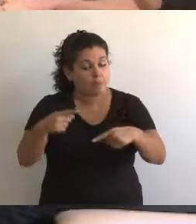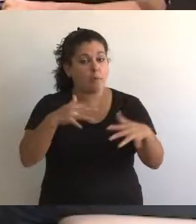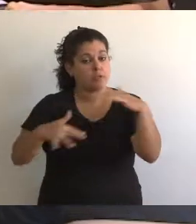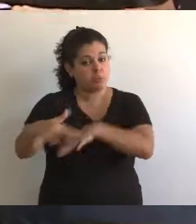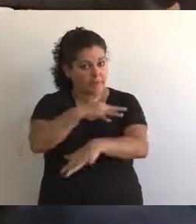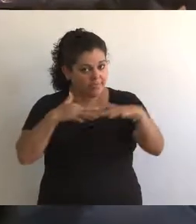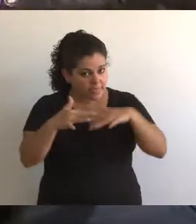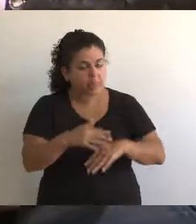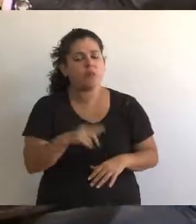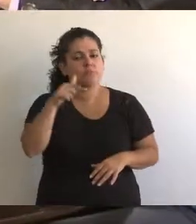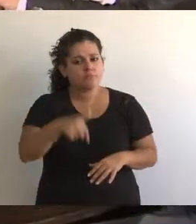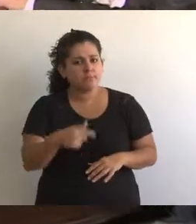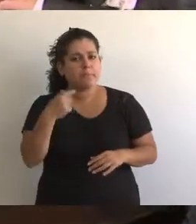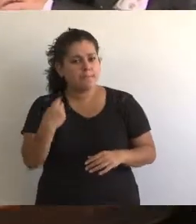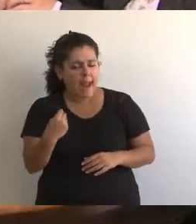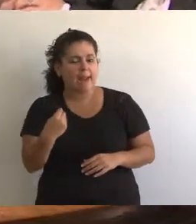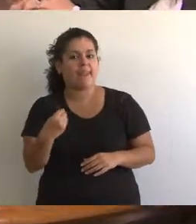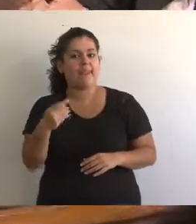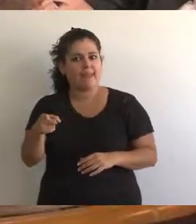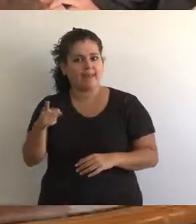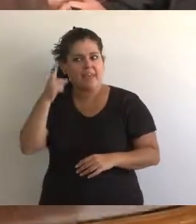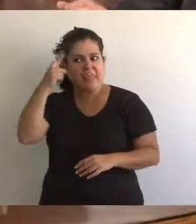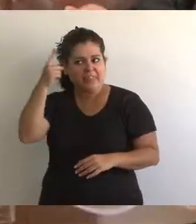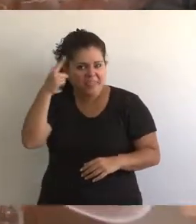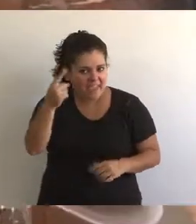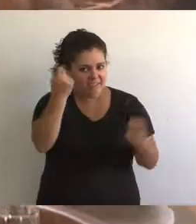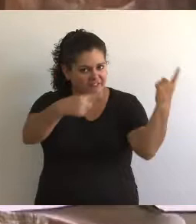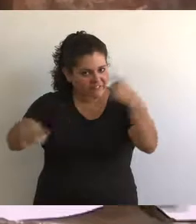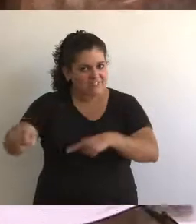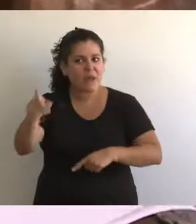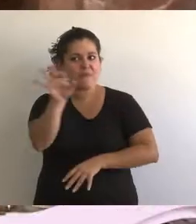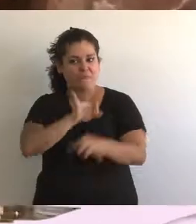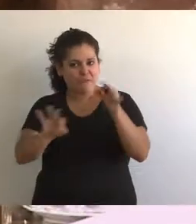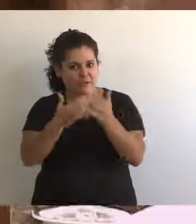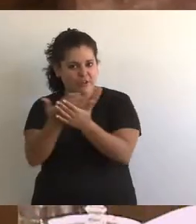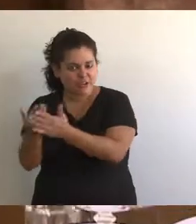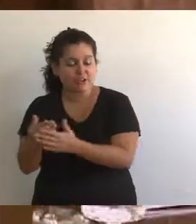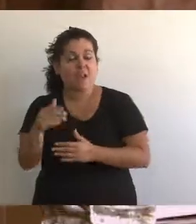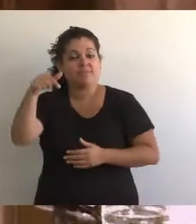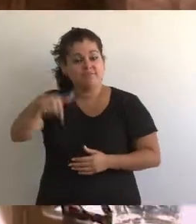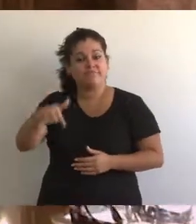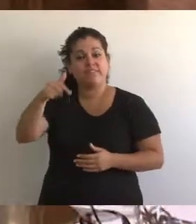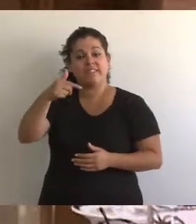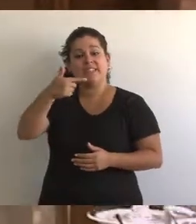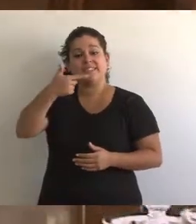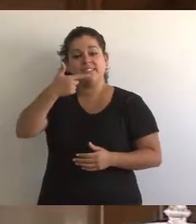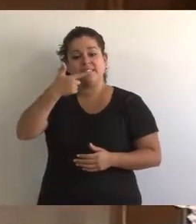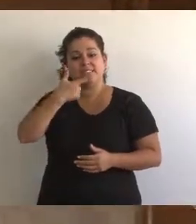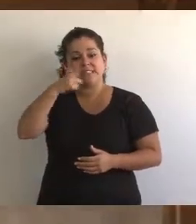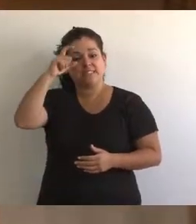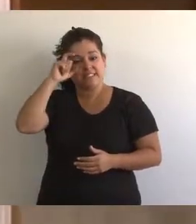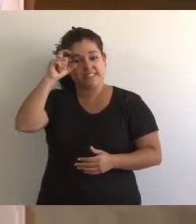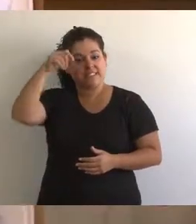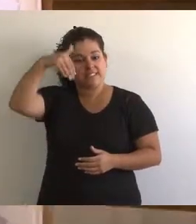Seguimos en Pasos Perdidos para encontrarnos con estas ideas, con estos proyectos. María de las Mercedes